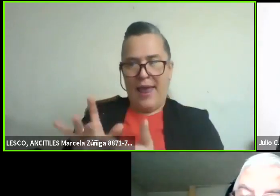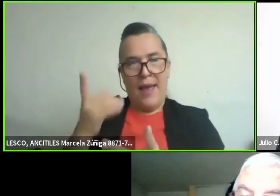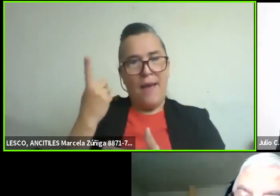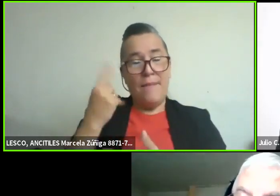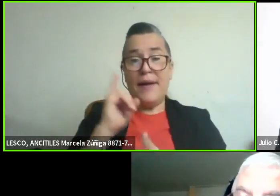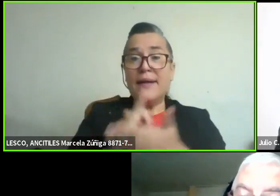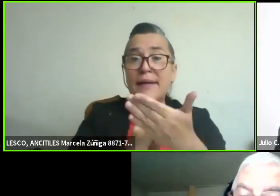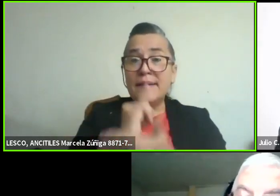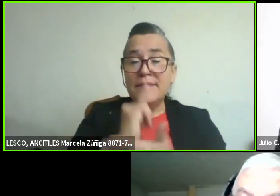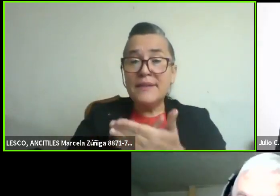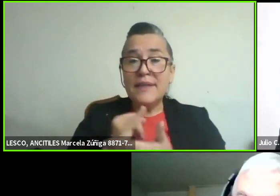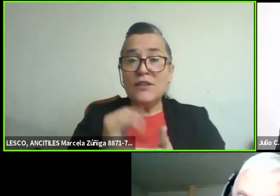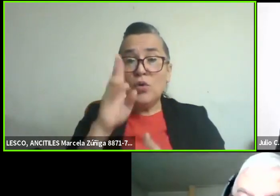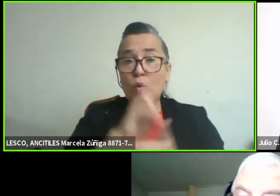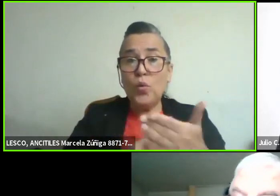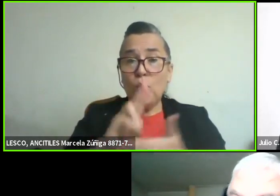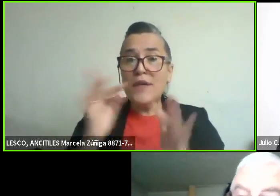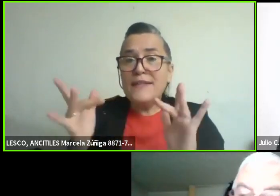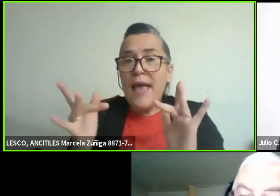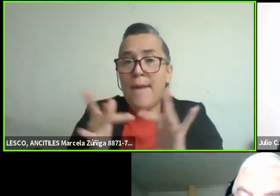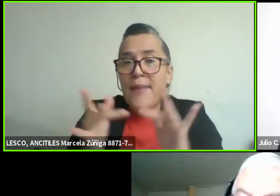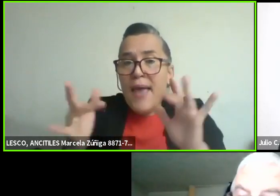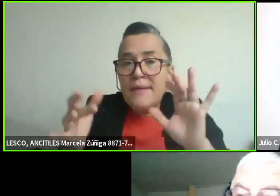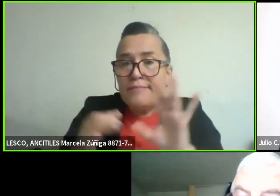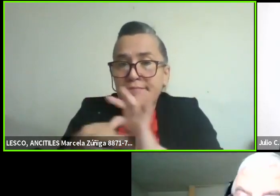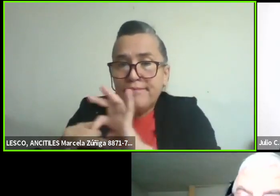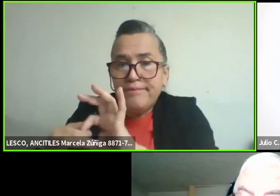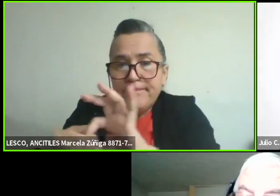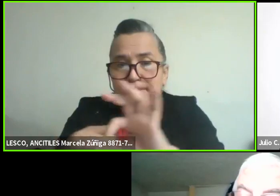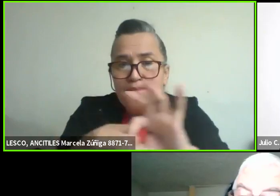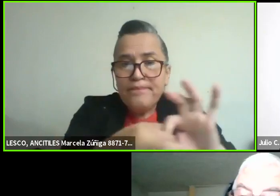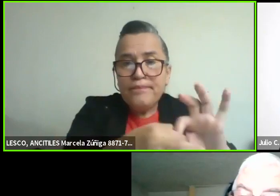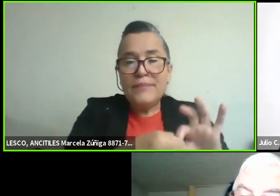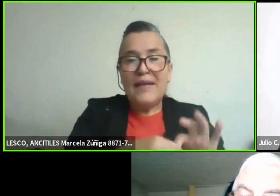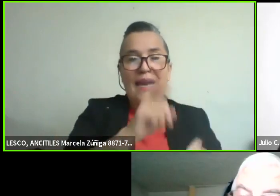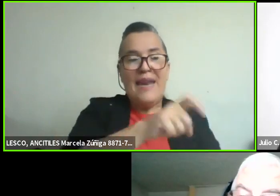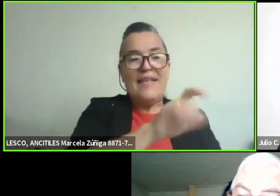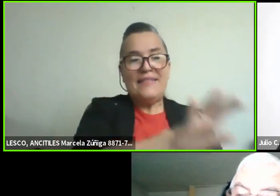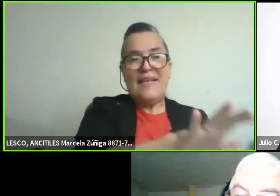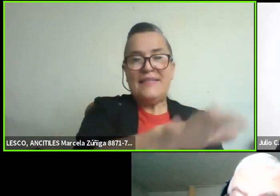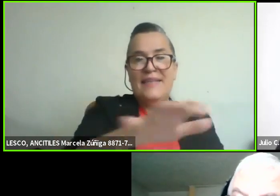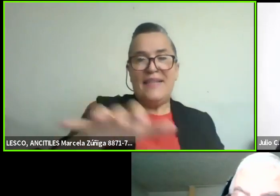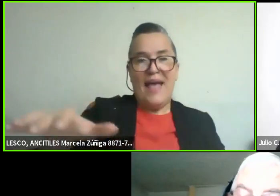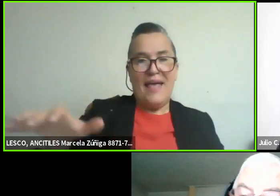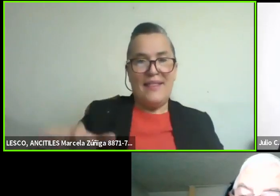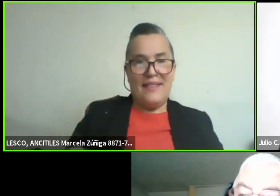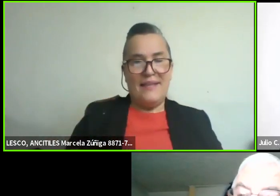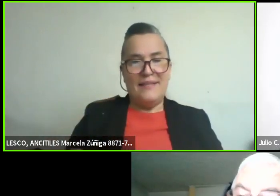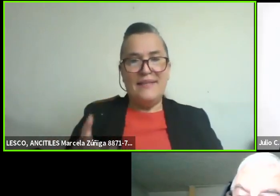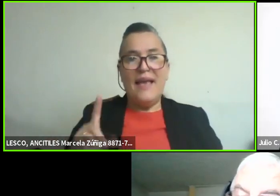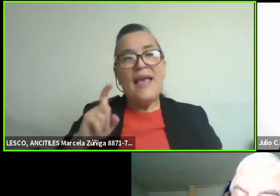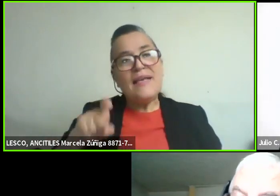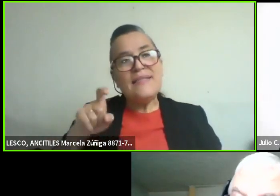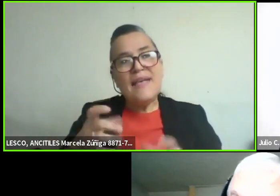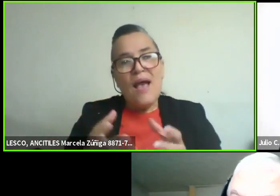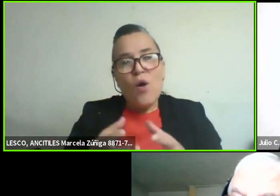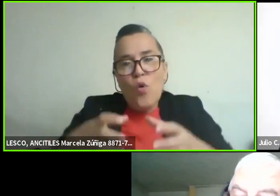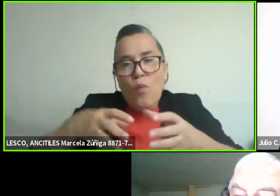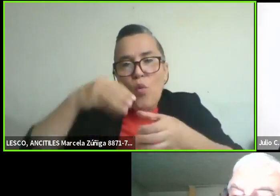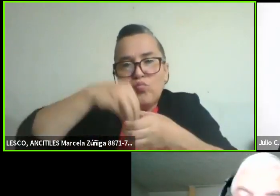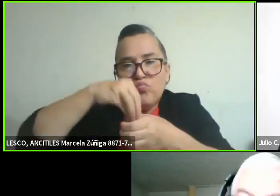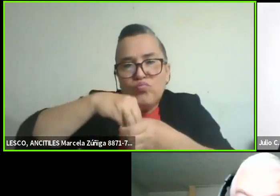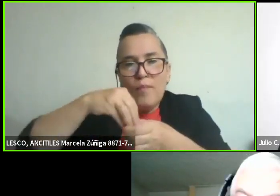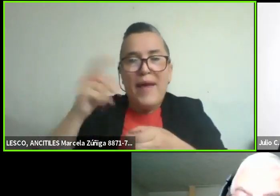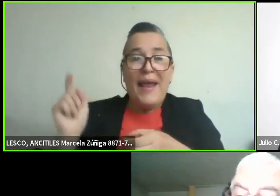universitaria se vincule cada vez más a las necesidades de estos sectores que estos sectores puedan ser nichos a donde los estudiantes que vayan